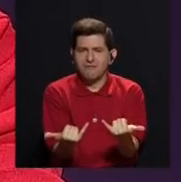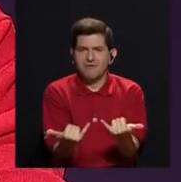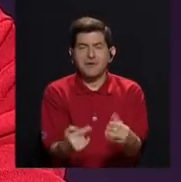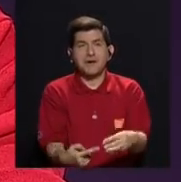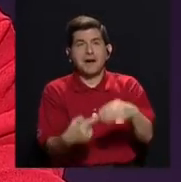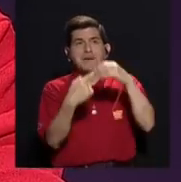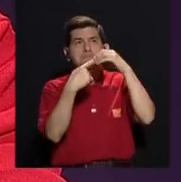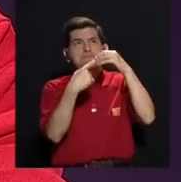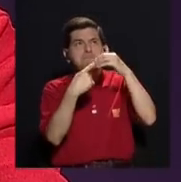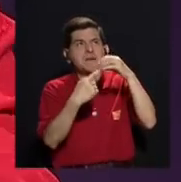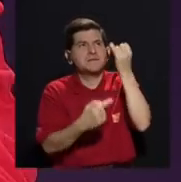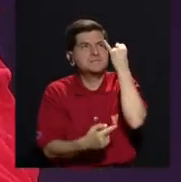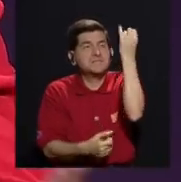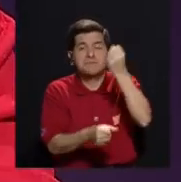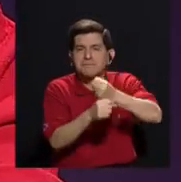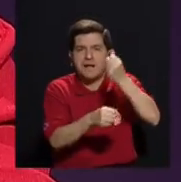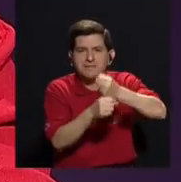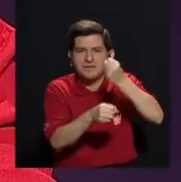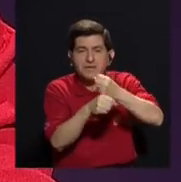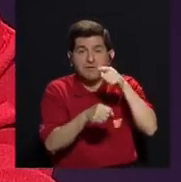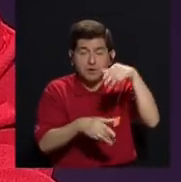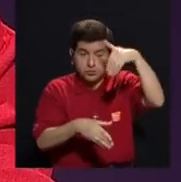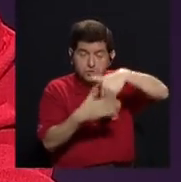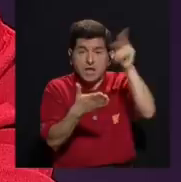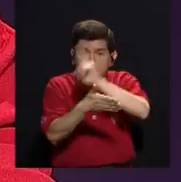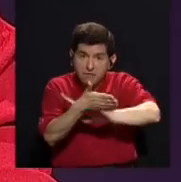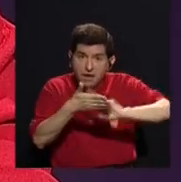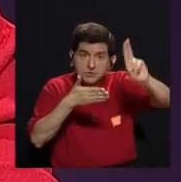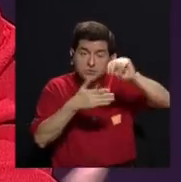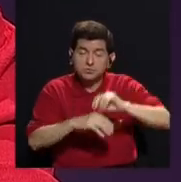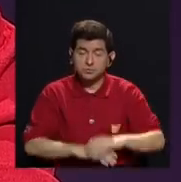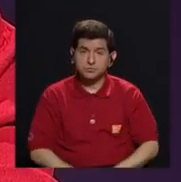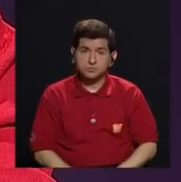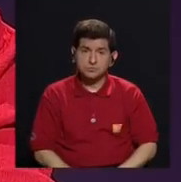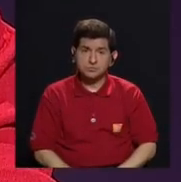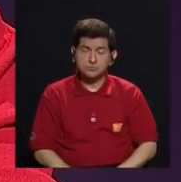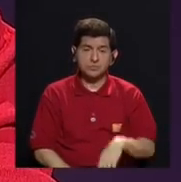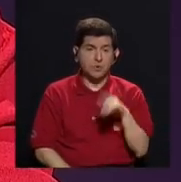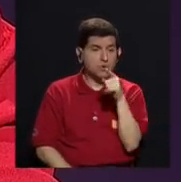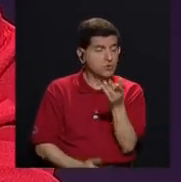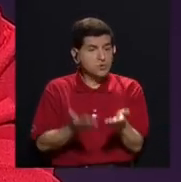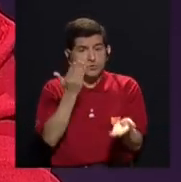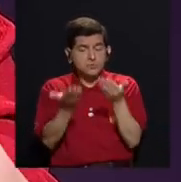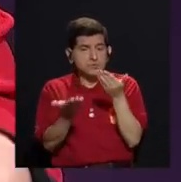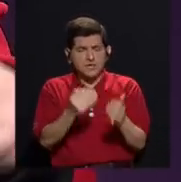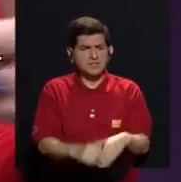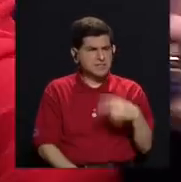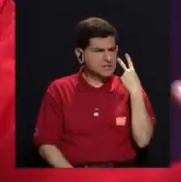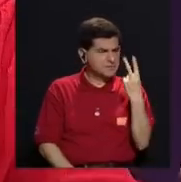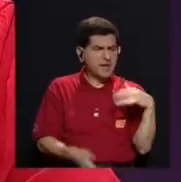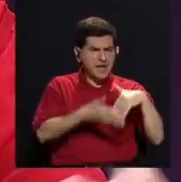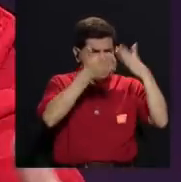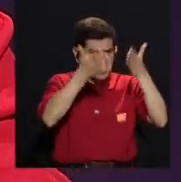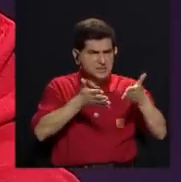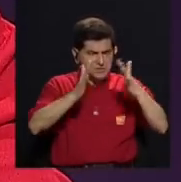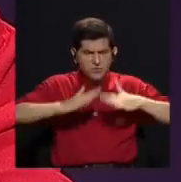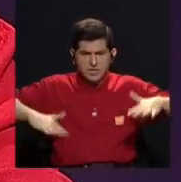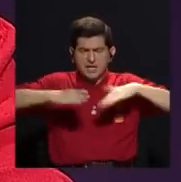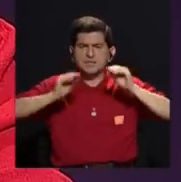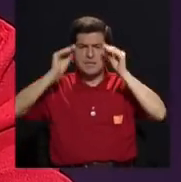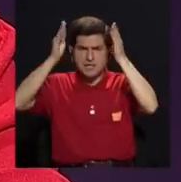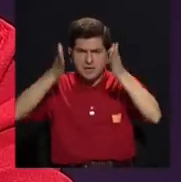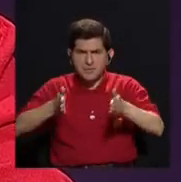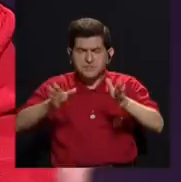principales líneas de trabajo porque estás en la universidad verdad y cómo es recibido por los estudiantes por el mismo ámbito académico